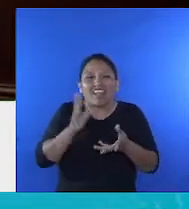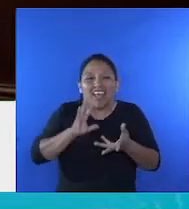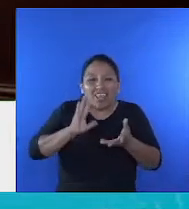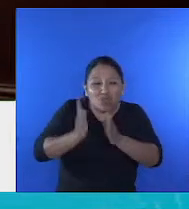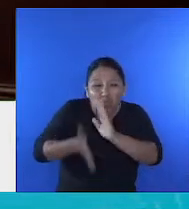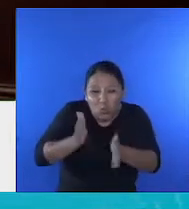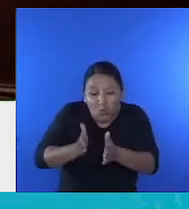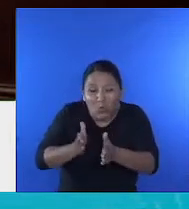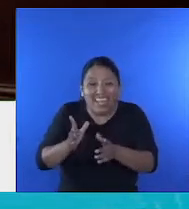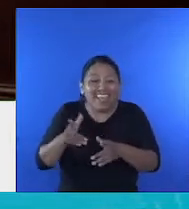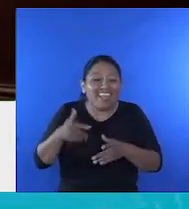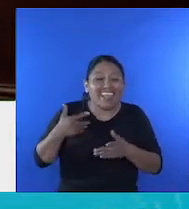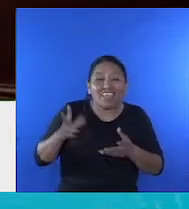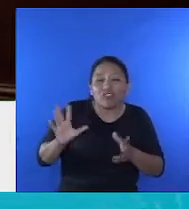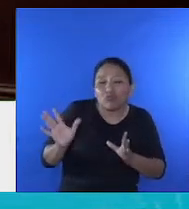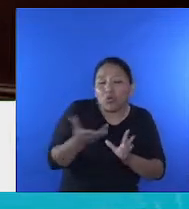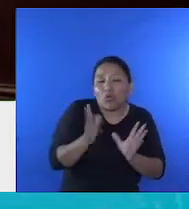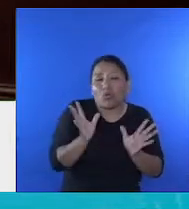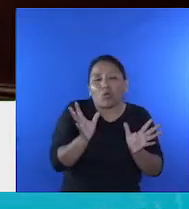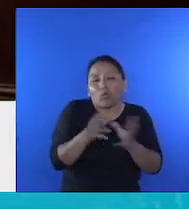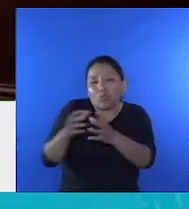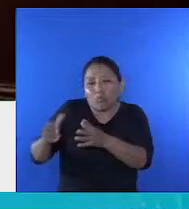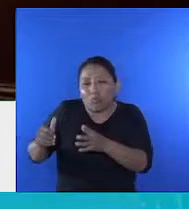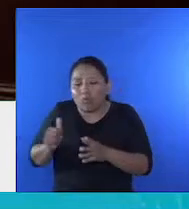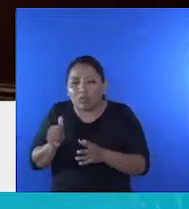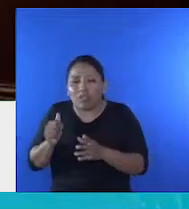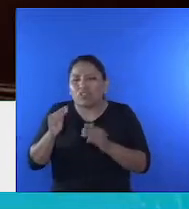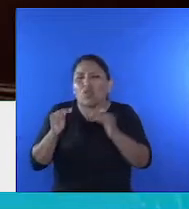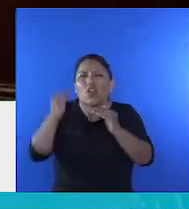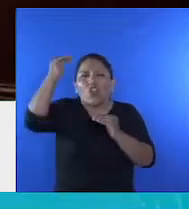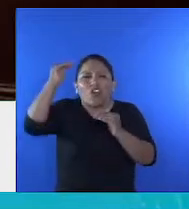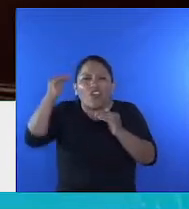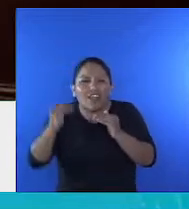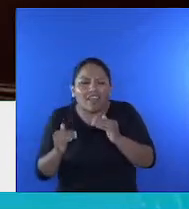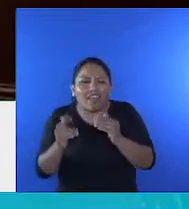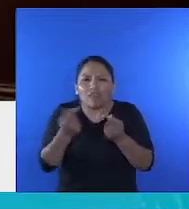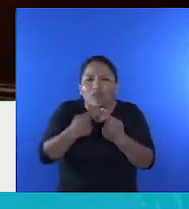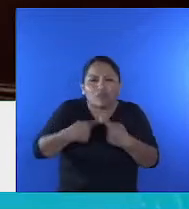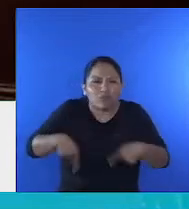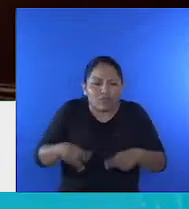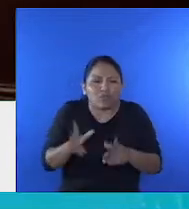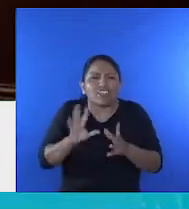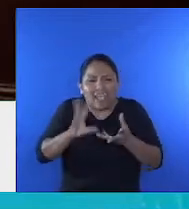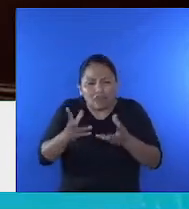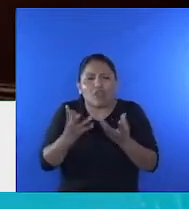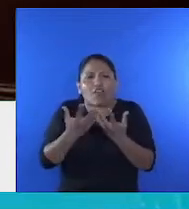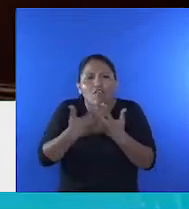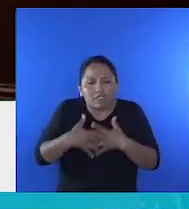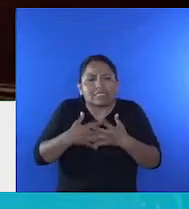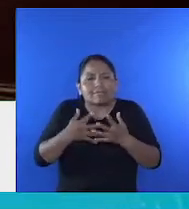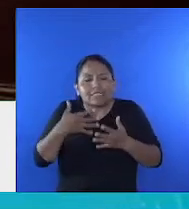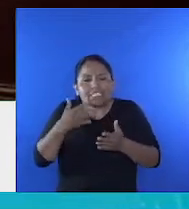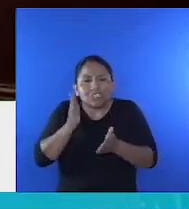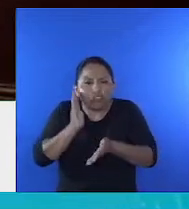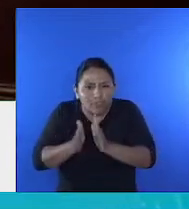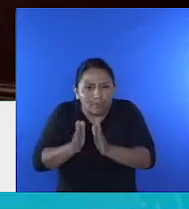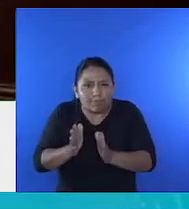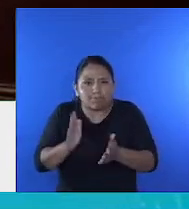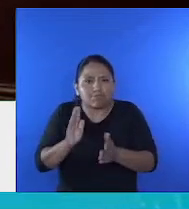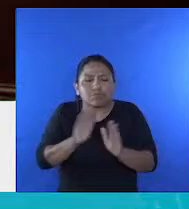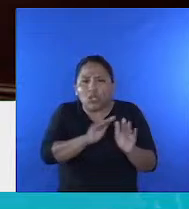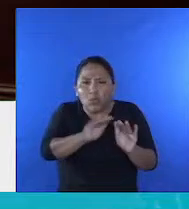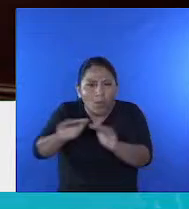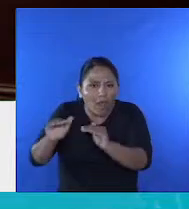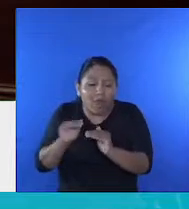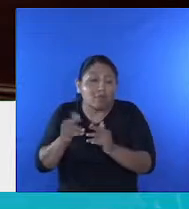se dieron en todas las fuerzas y en todos los grados, en todos los regimientos. Entonces hay un carácter sistemático, porque era para lo que